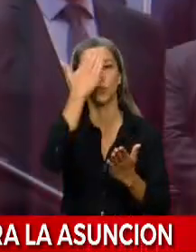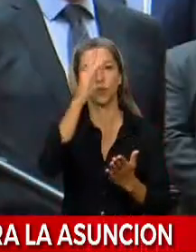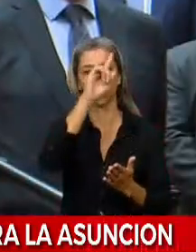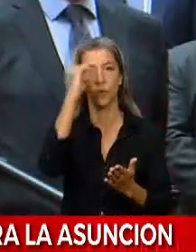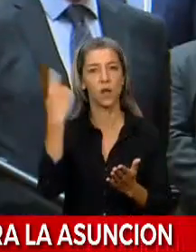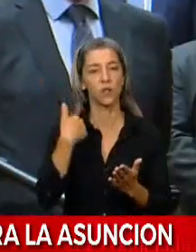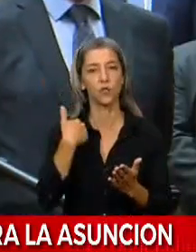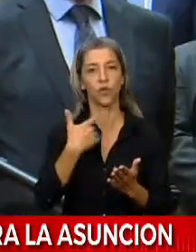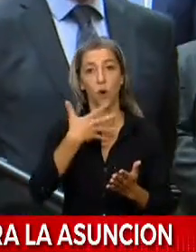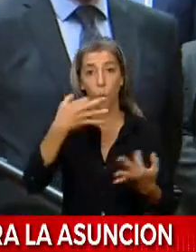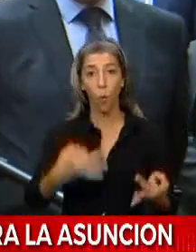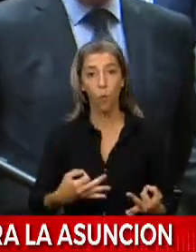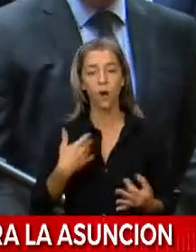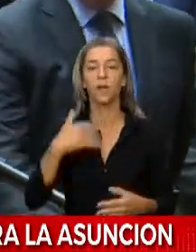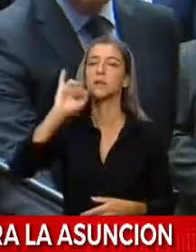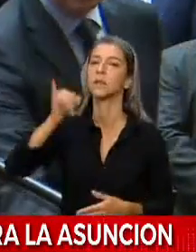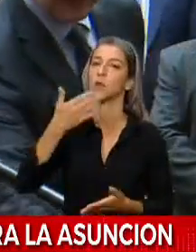Nacional.